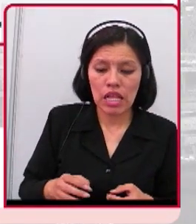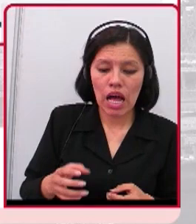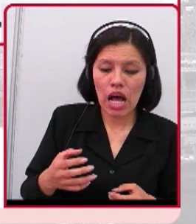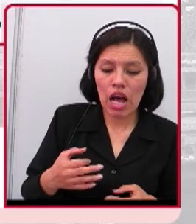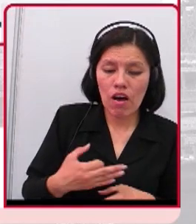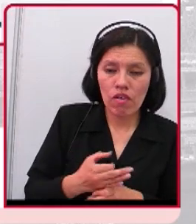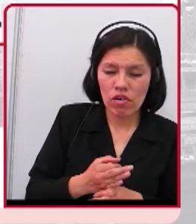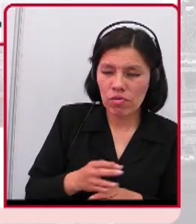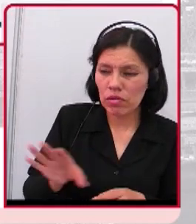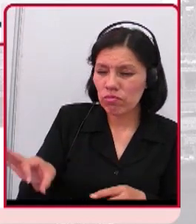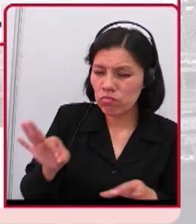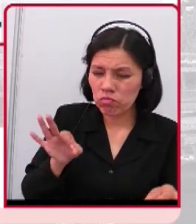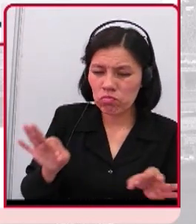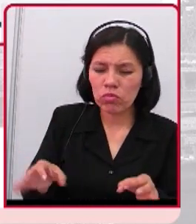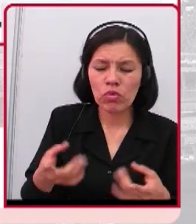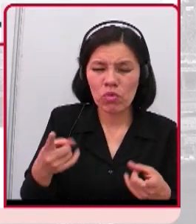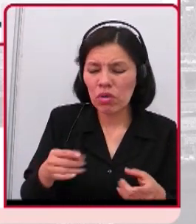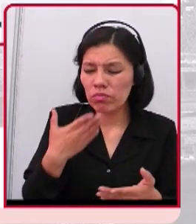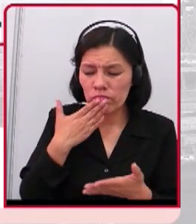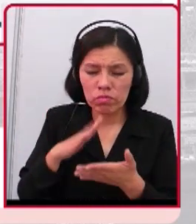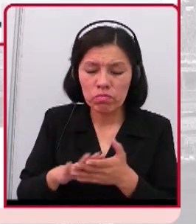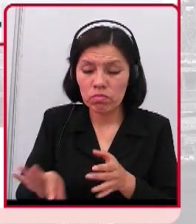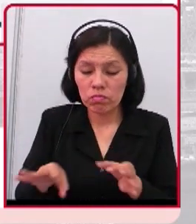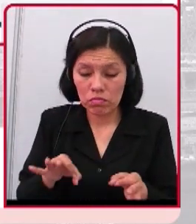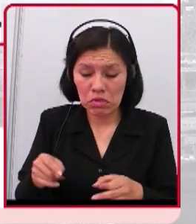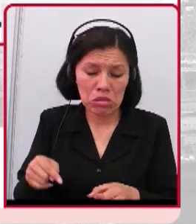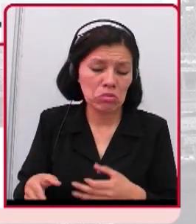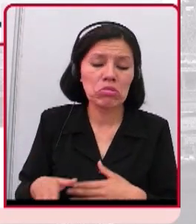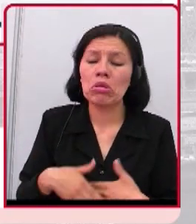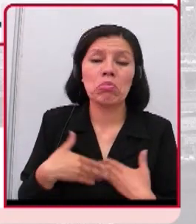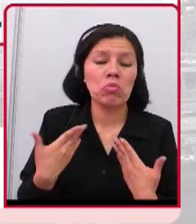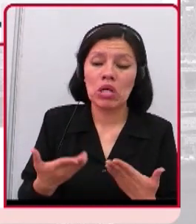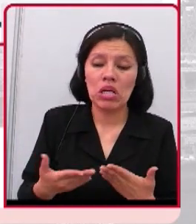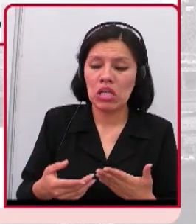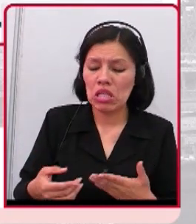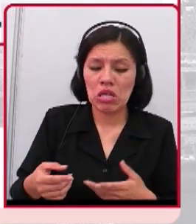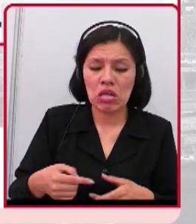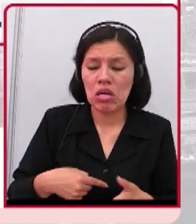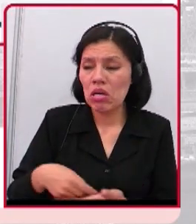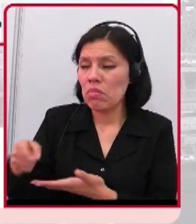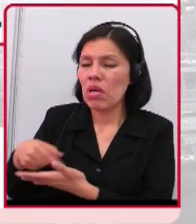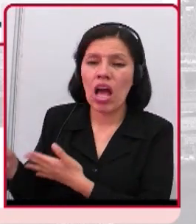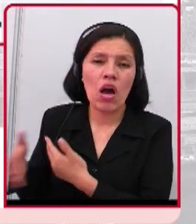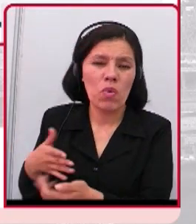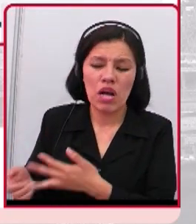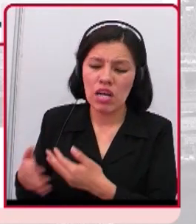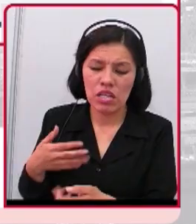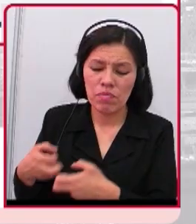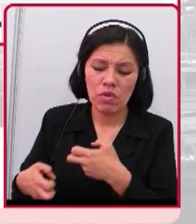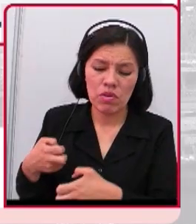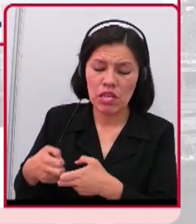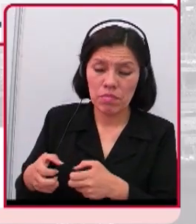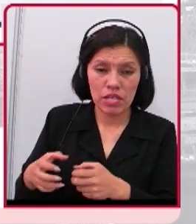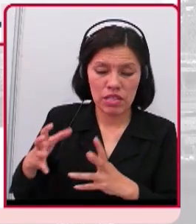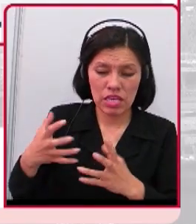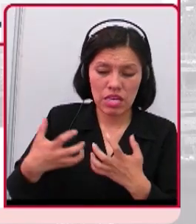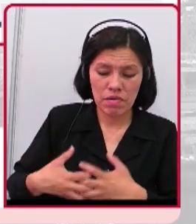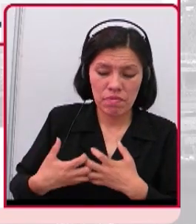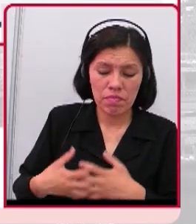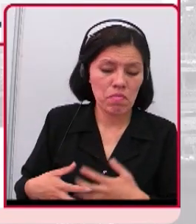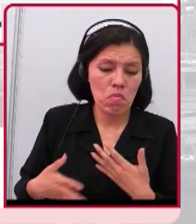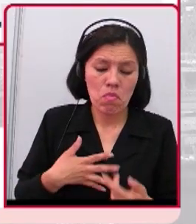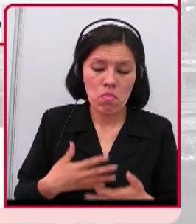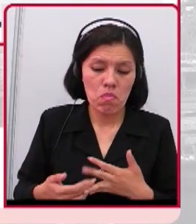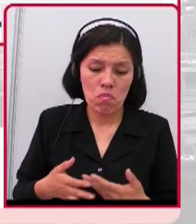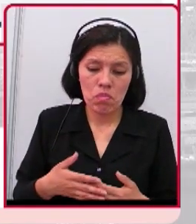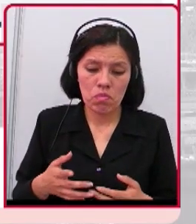caso la detección de la sobrecarga, se puede replicar a cualquier parte de la planta. Cualquier problema que tengamos, cualquier evento que veamos